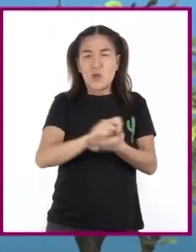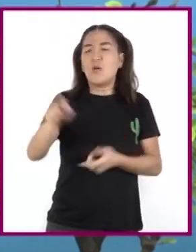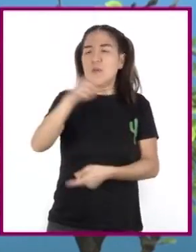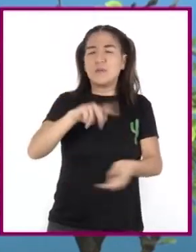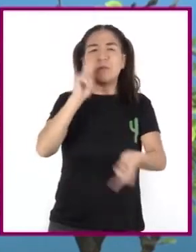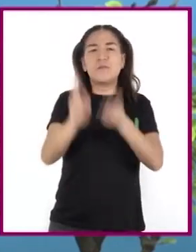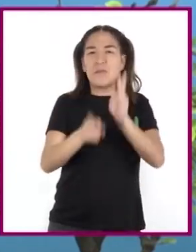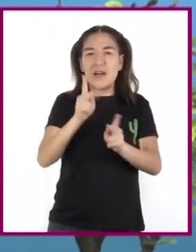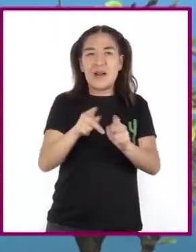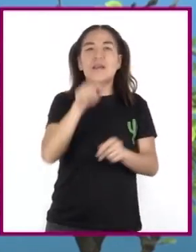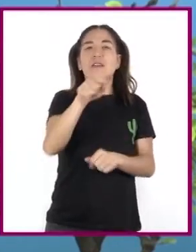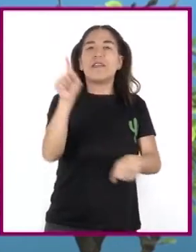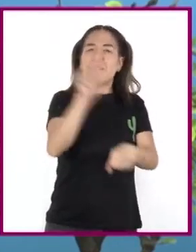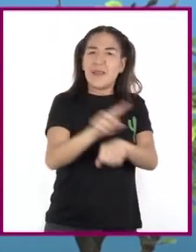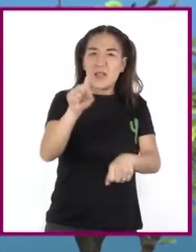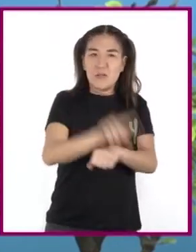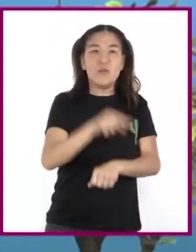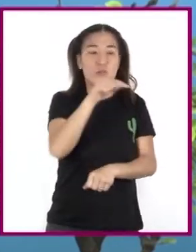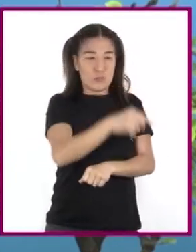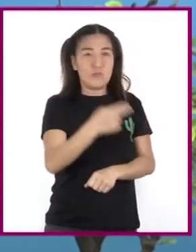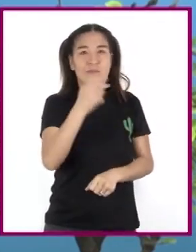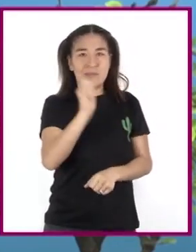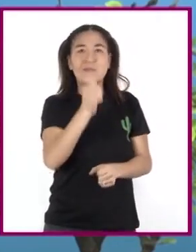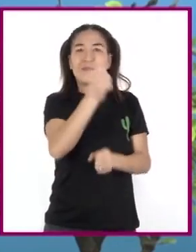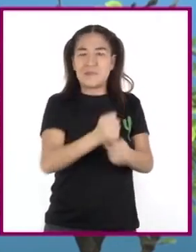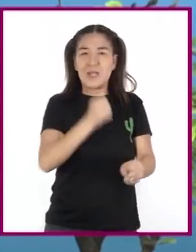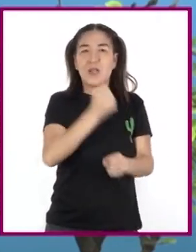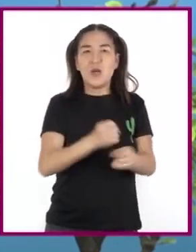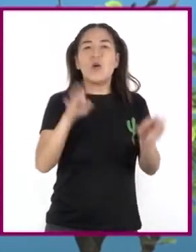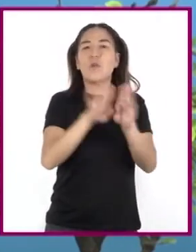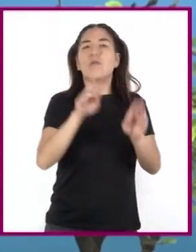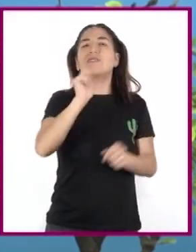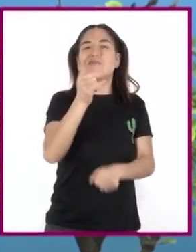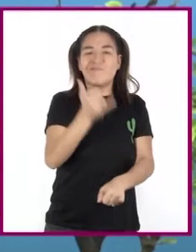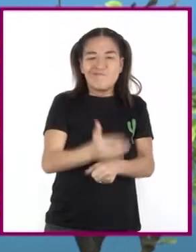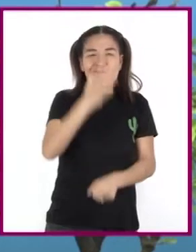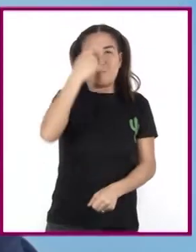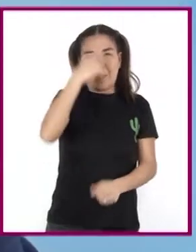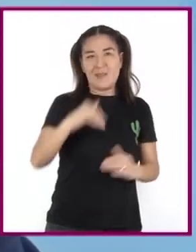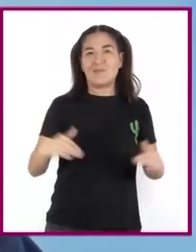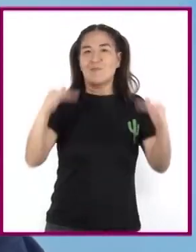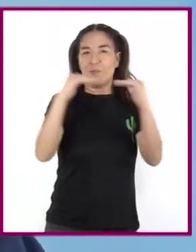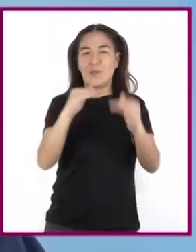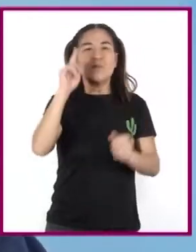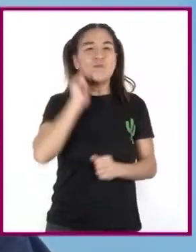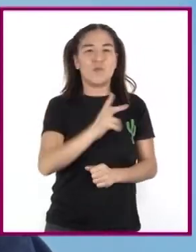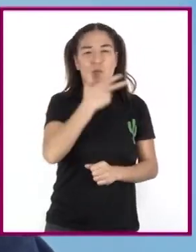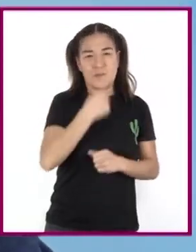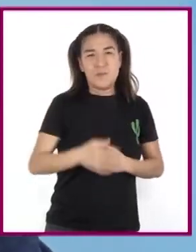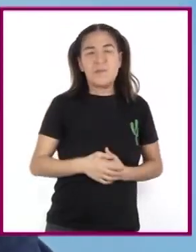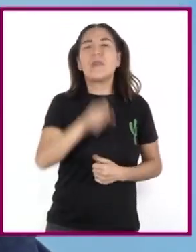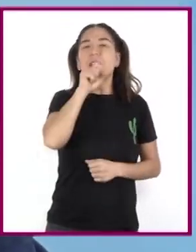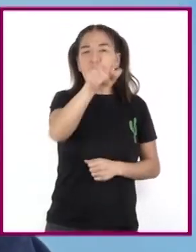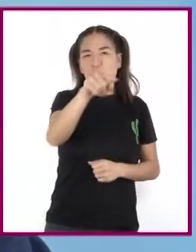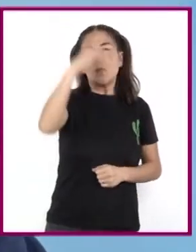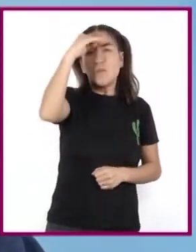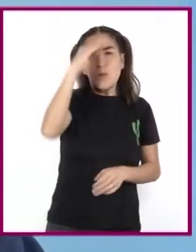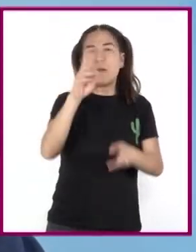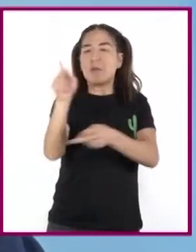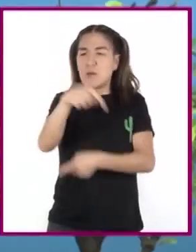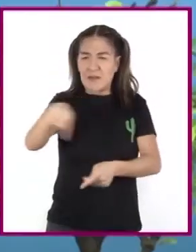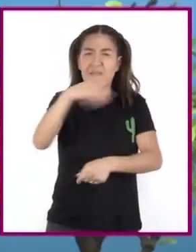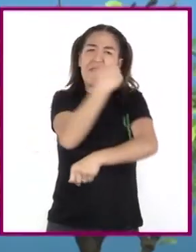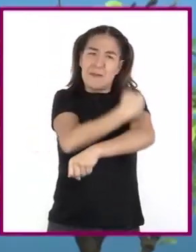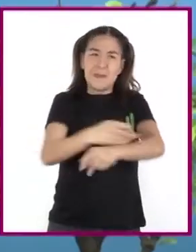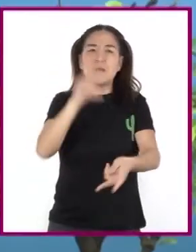cotidianas suceden estas prácticas que impiden la igualdad de género. Comenten cuáles de las acciones